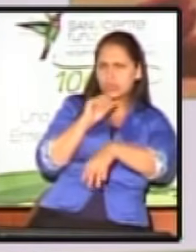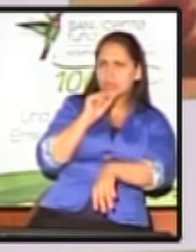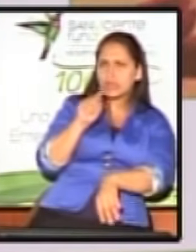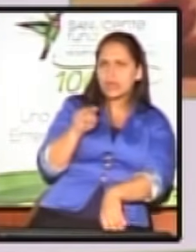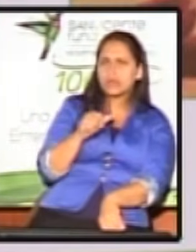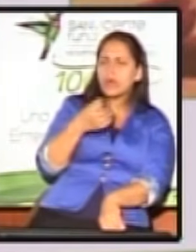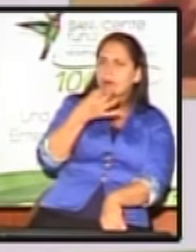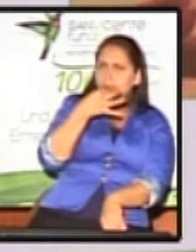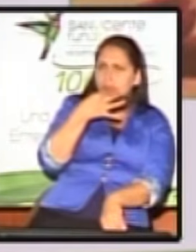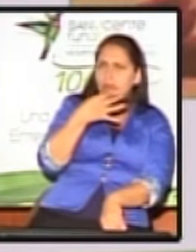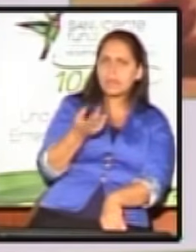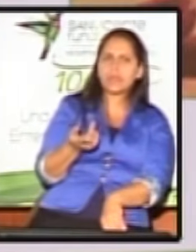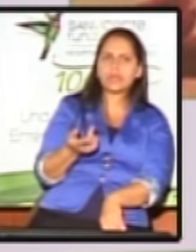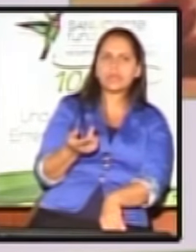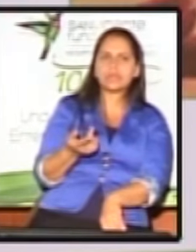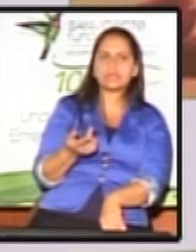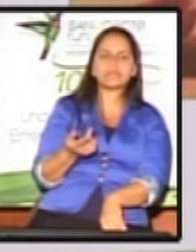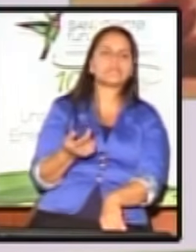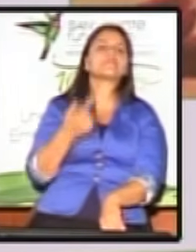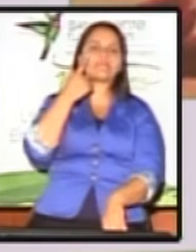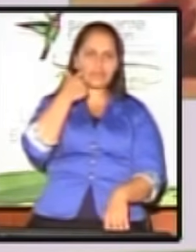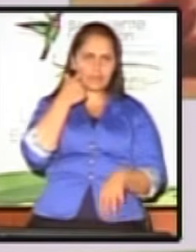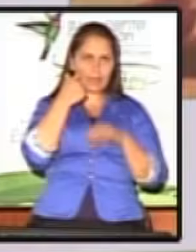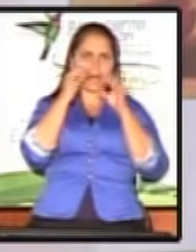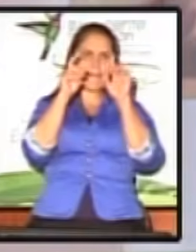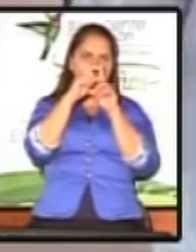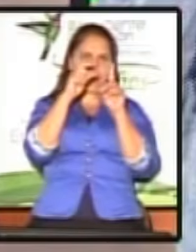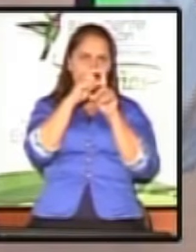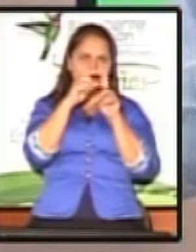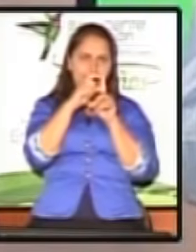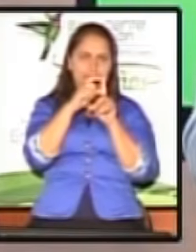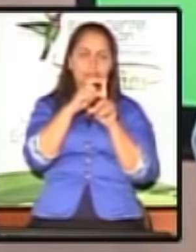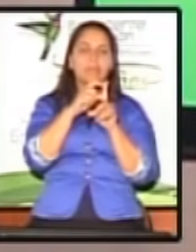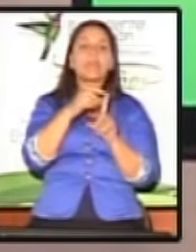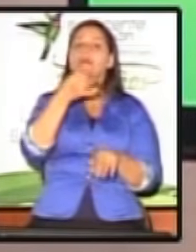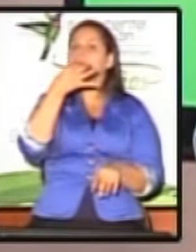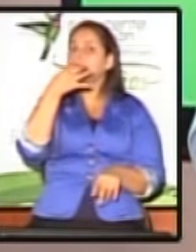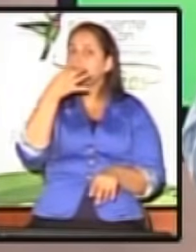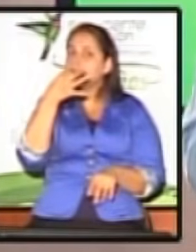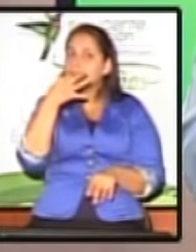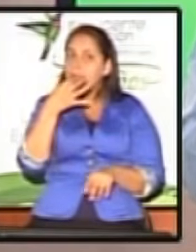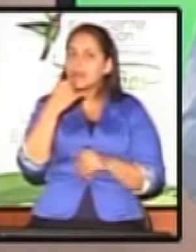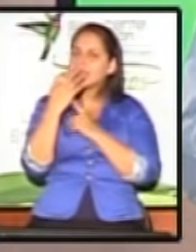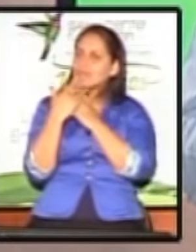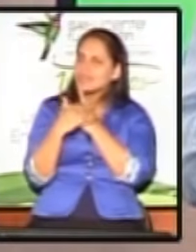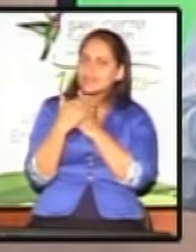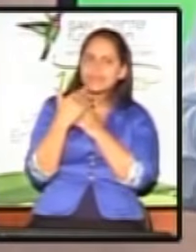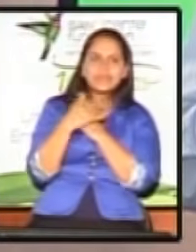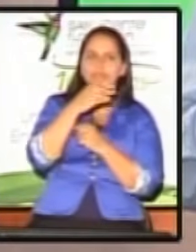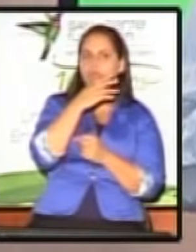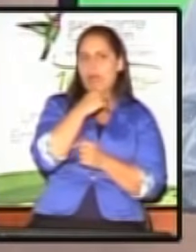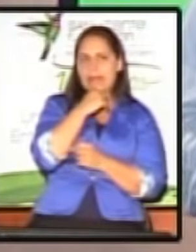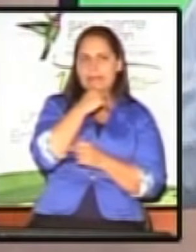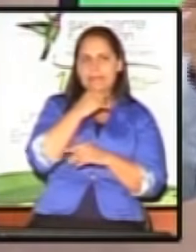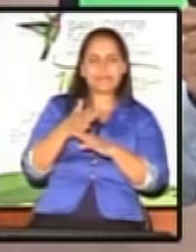medicamento sin afecto no tiene efecto. Los griegos decían que todo medicamento debería tener un